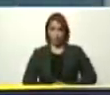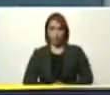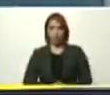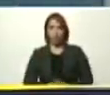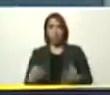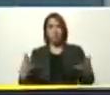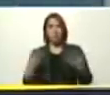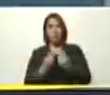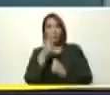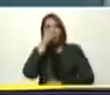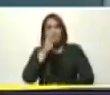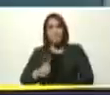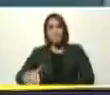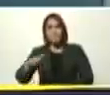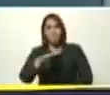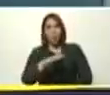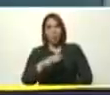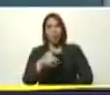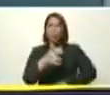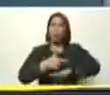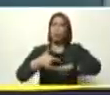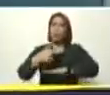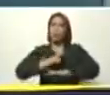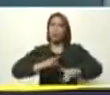junto al pueblo y gobiernen bien.